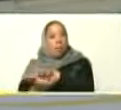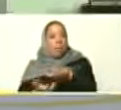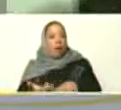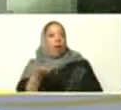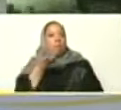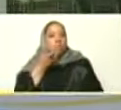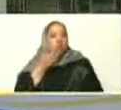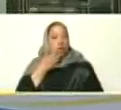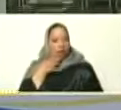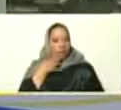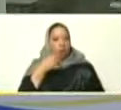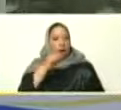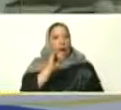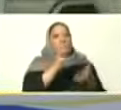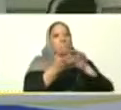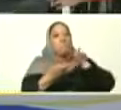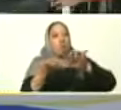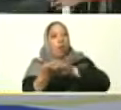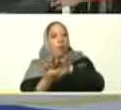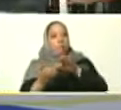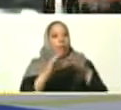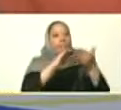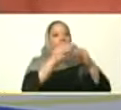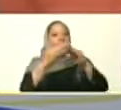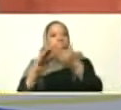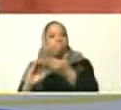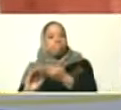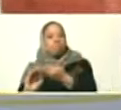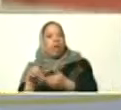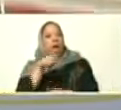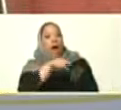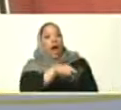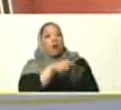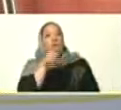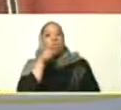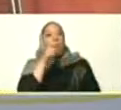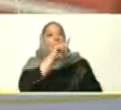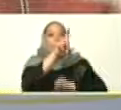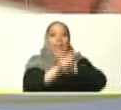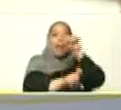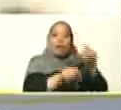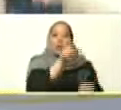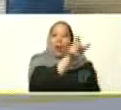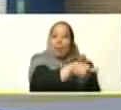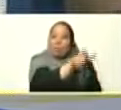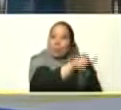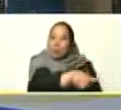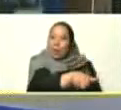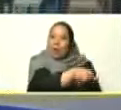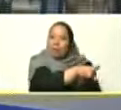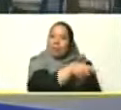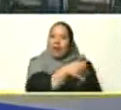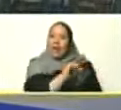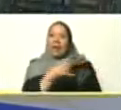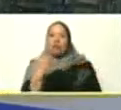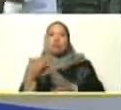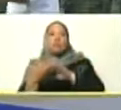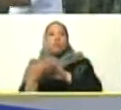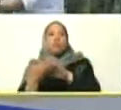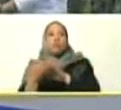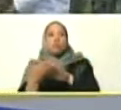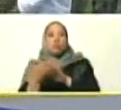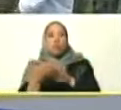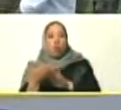verán que surge la solución, por muy complejo y difícil que sea, lo que sea, lo que